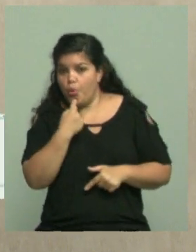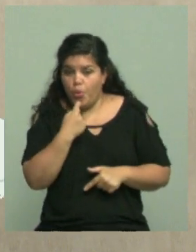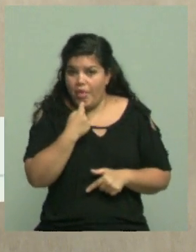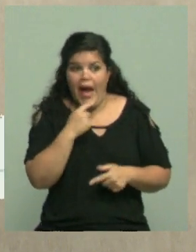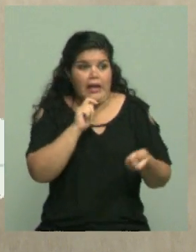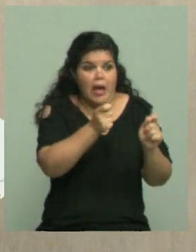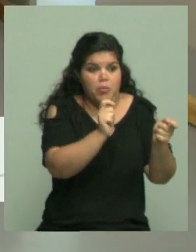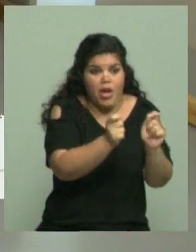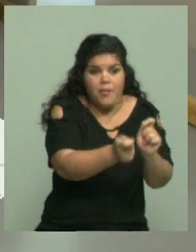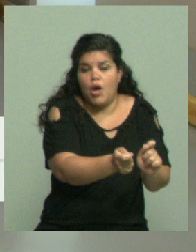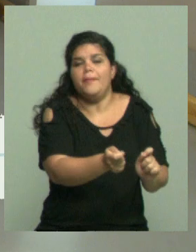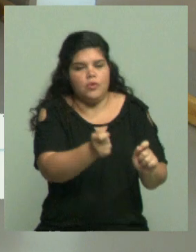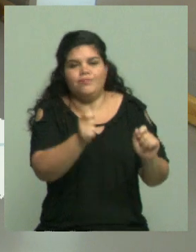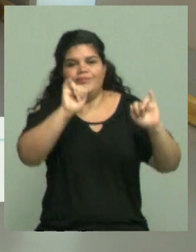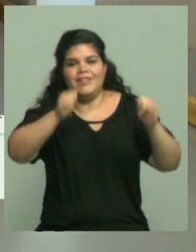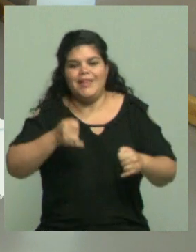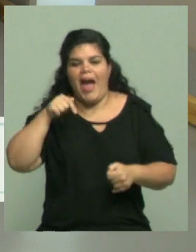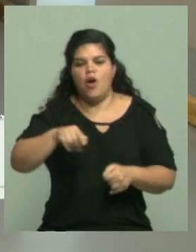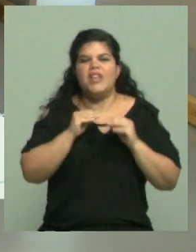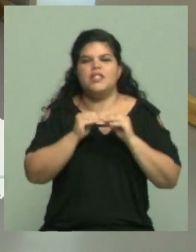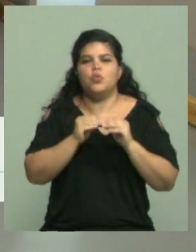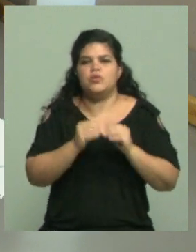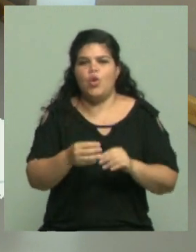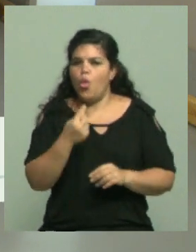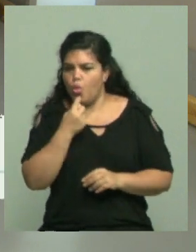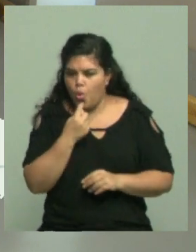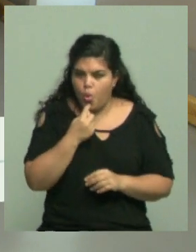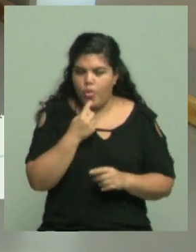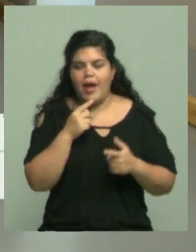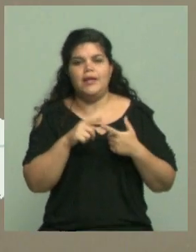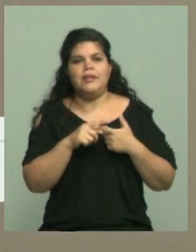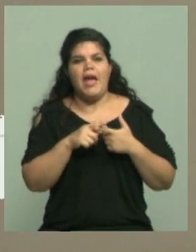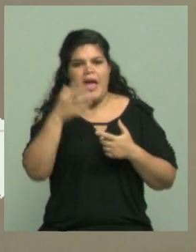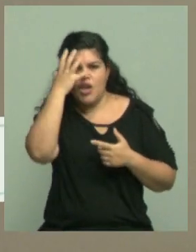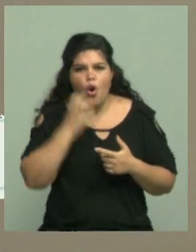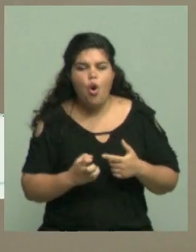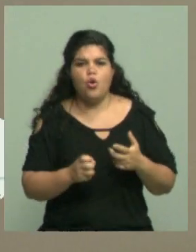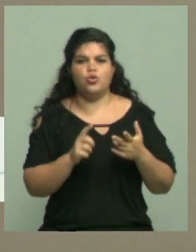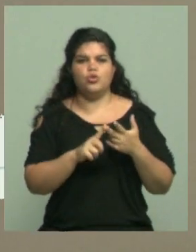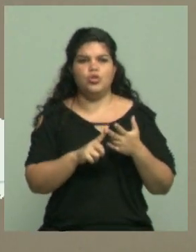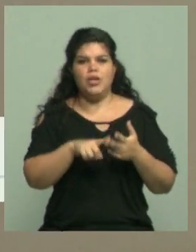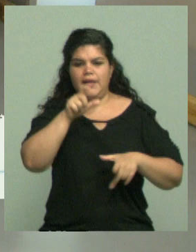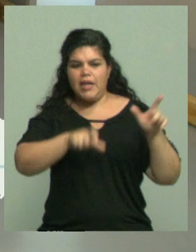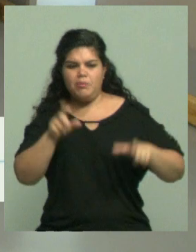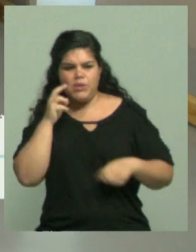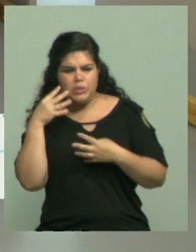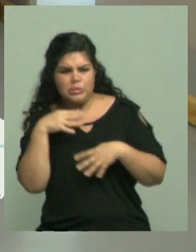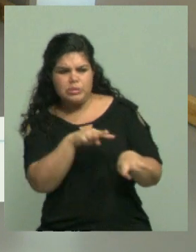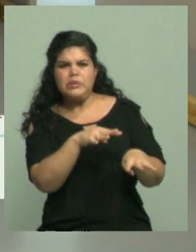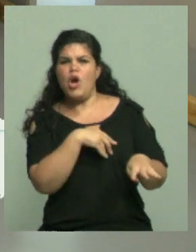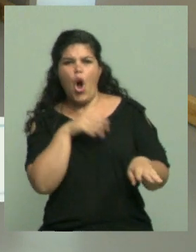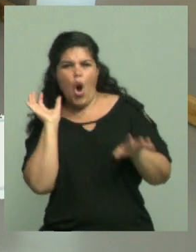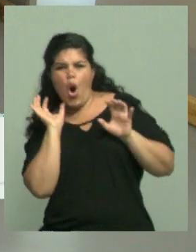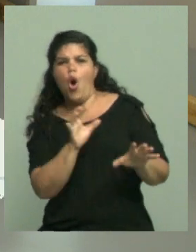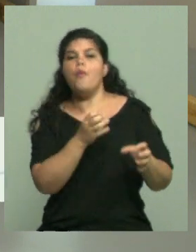incertidumbre, mucho enojo. Se siente que se quita una ayuda, sí, porque en vez de colaborar. Lo siente la gente, al menos en